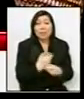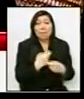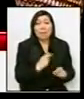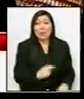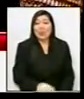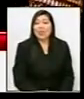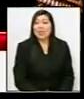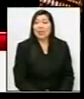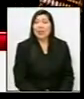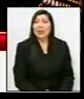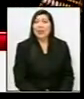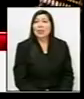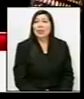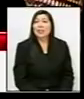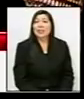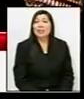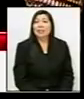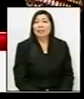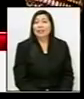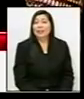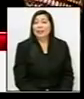público, porque